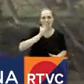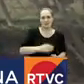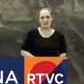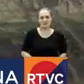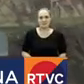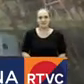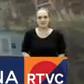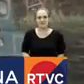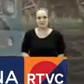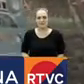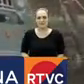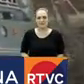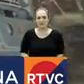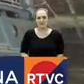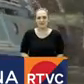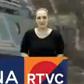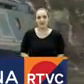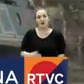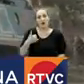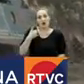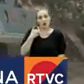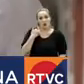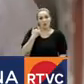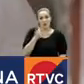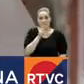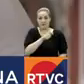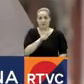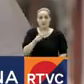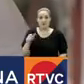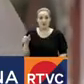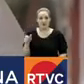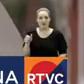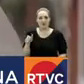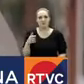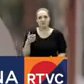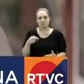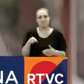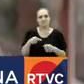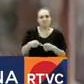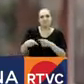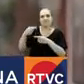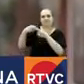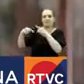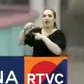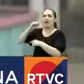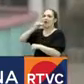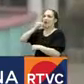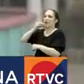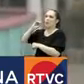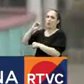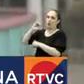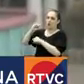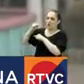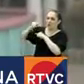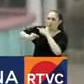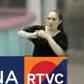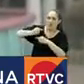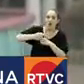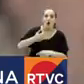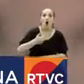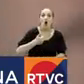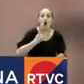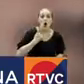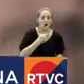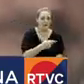cafeteros. Los jóvenes vienen de los abuelos que han tenido fincas y les han hecho vender las fincas. ¡Qué